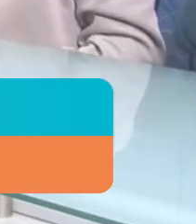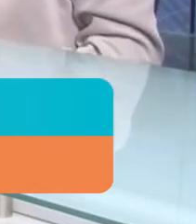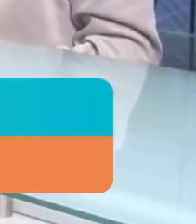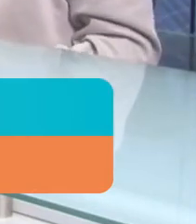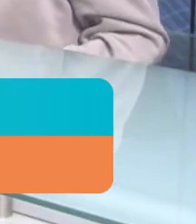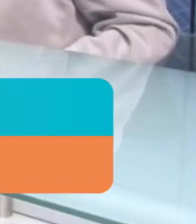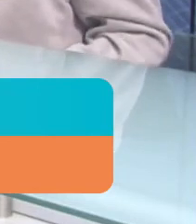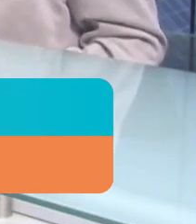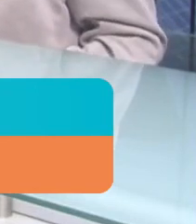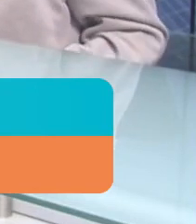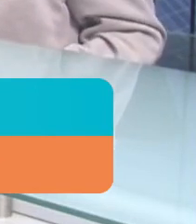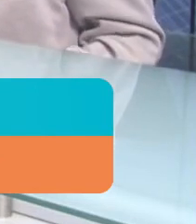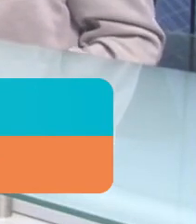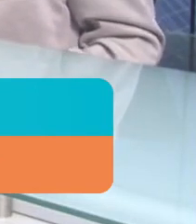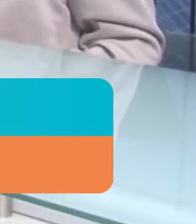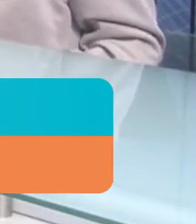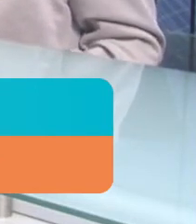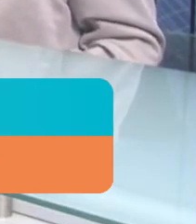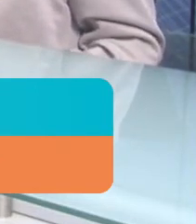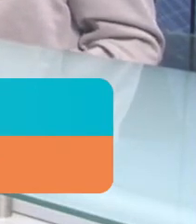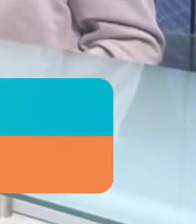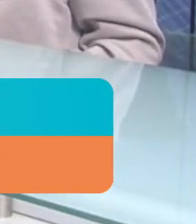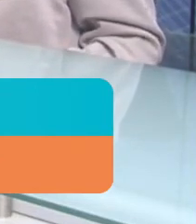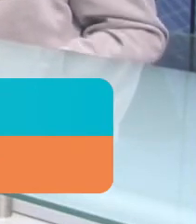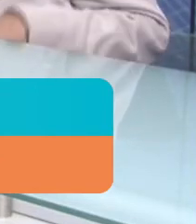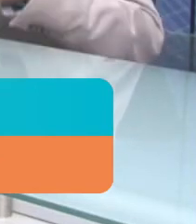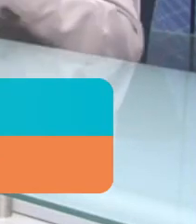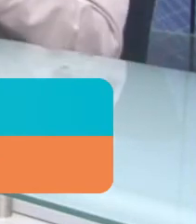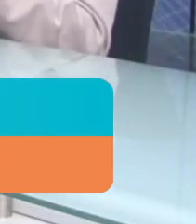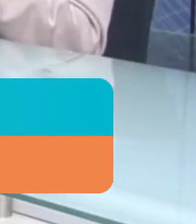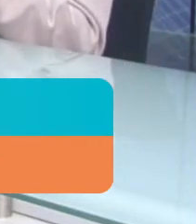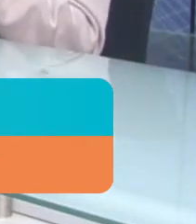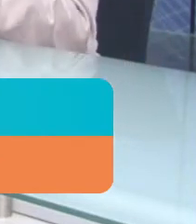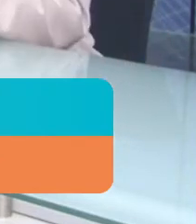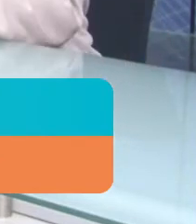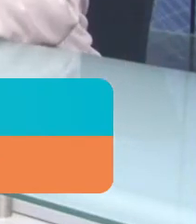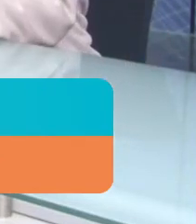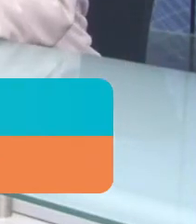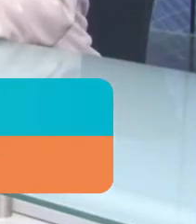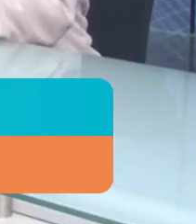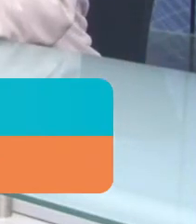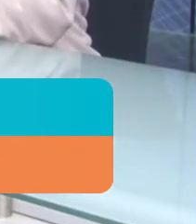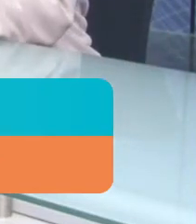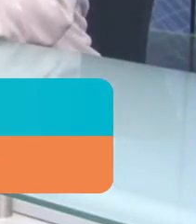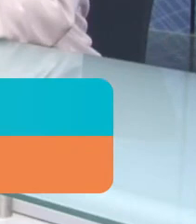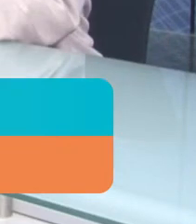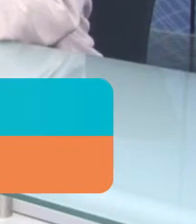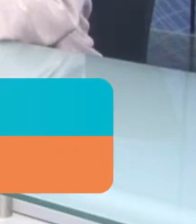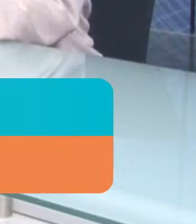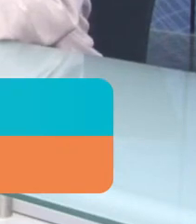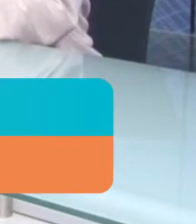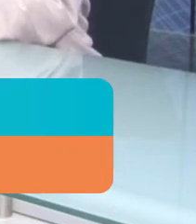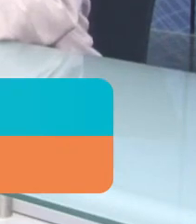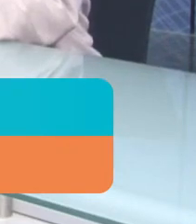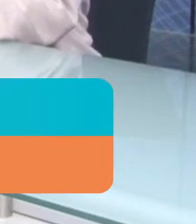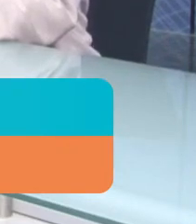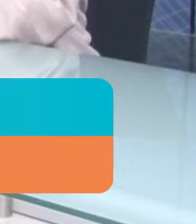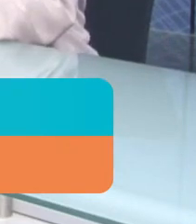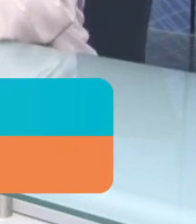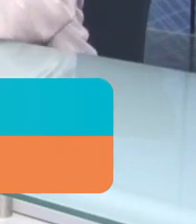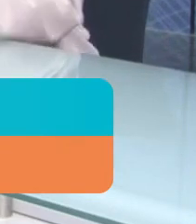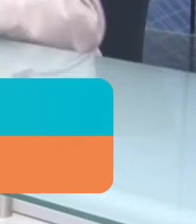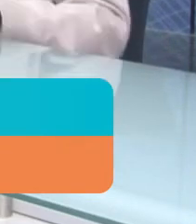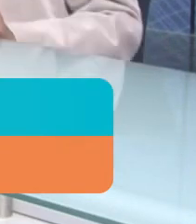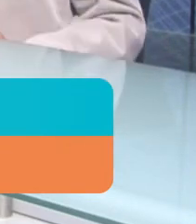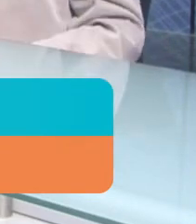Hola Vilma, ¿cómo estás? ¿Cómo estás, Enrique? Muy bien, buenos días a todos y todas. Nueva edición de Sin Barreras por